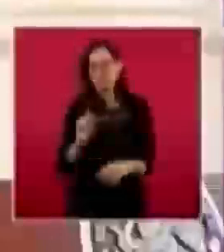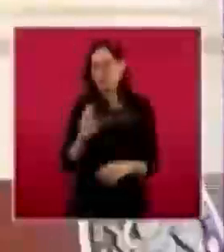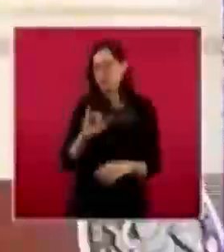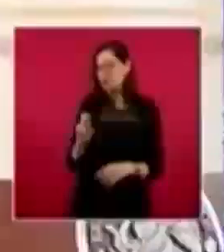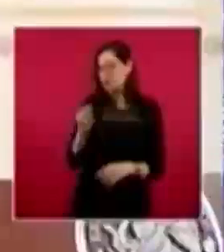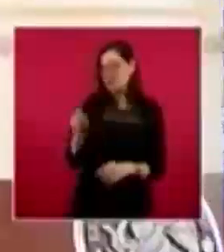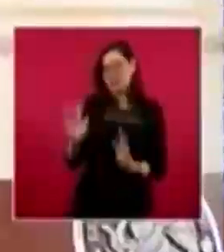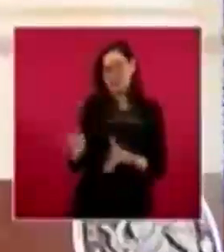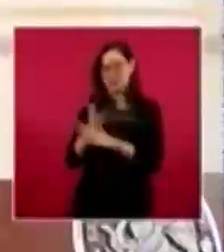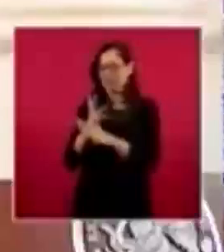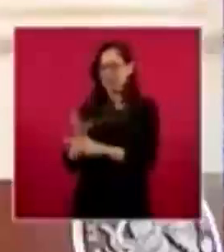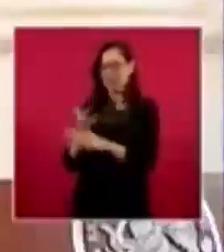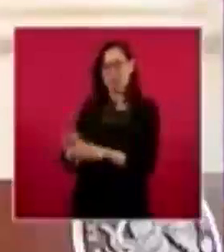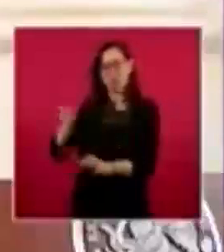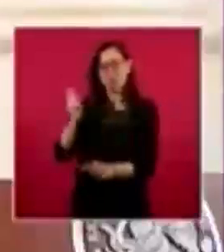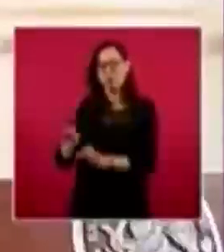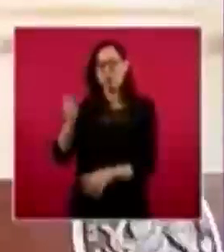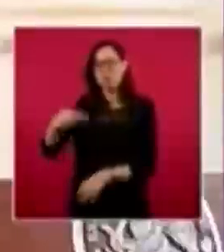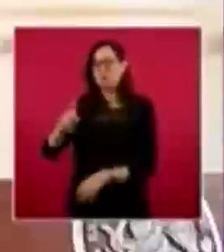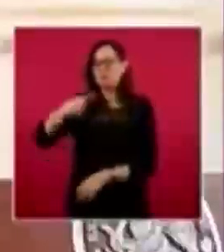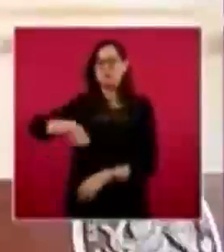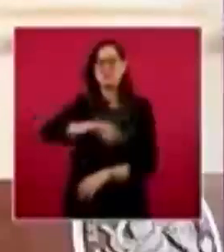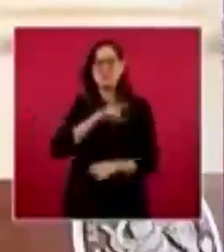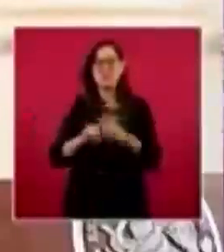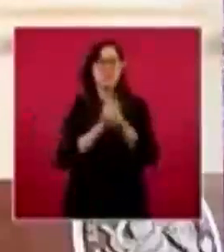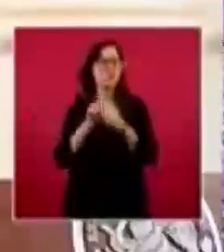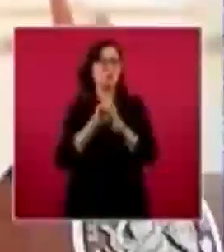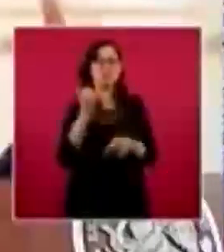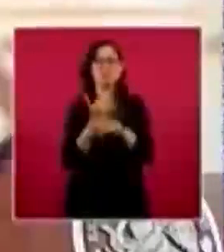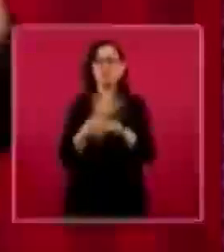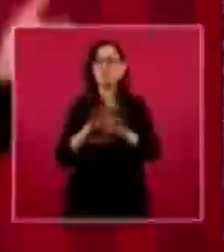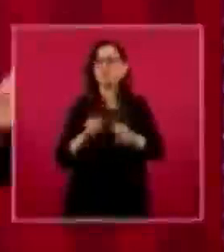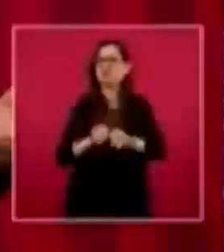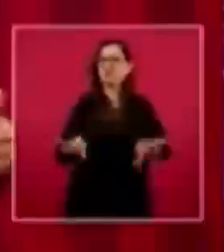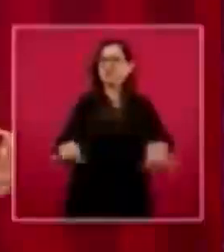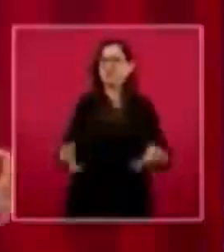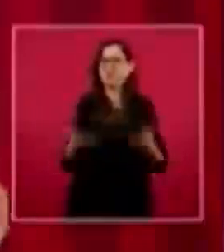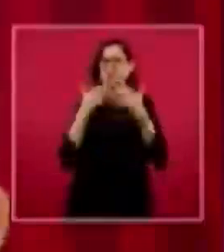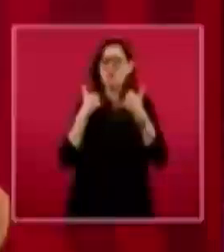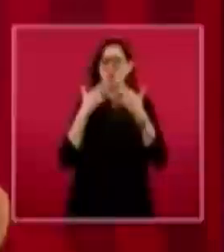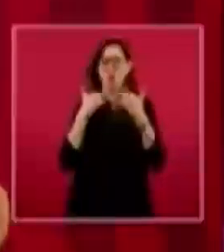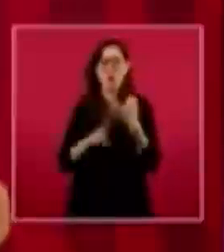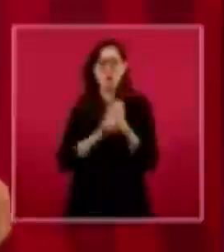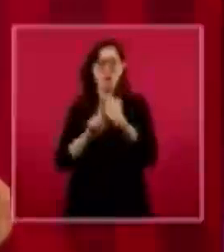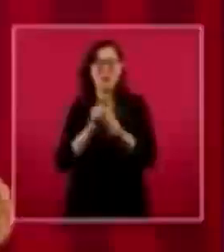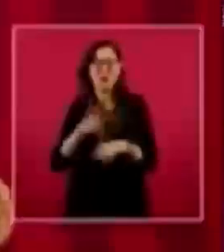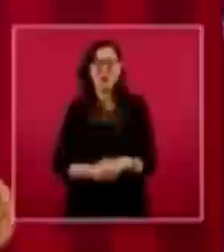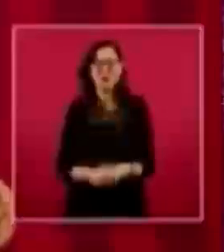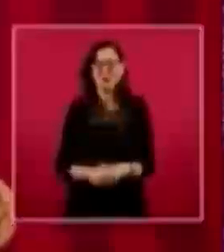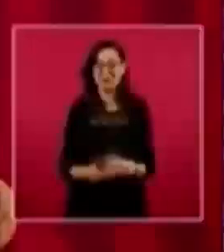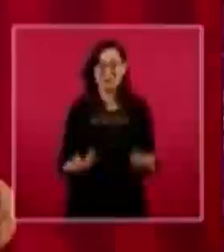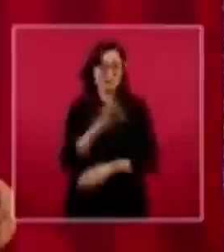le salgan con eso de que la ley es la ley. En esas estamos, José. En esas estamos, querido Diego. Gracias.